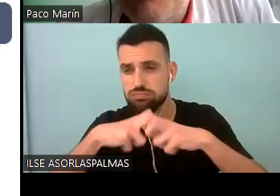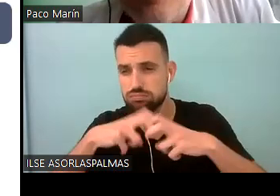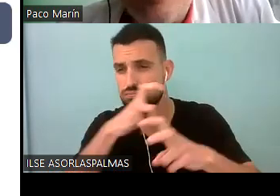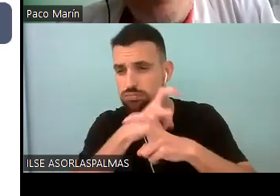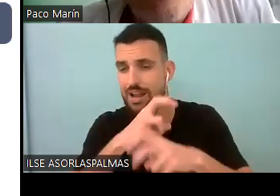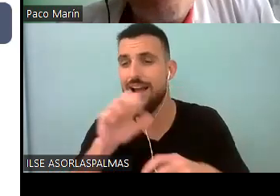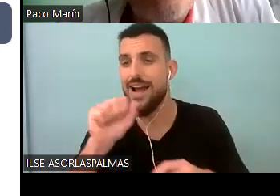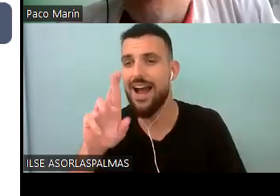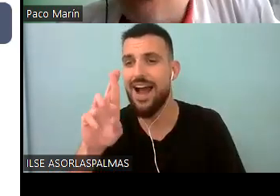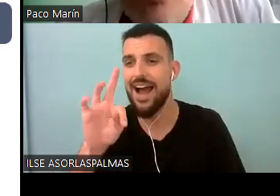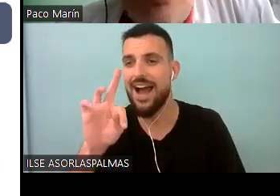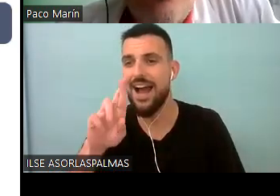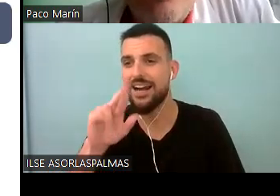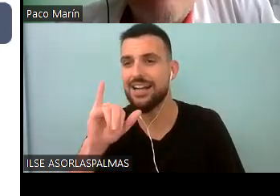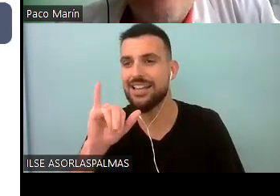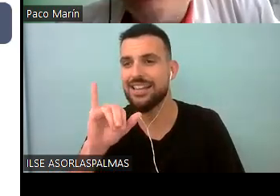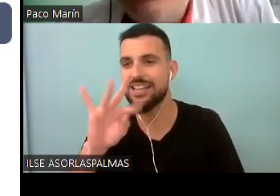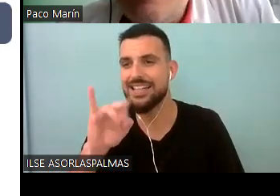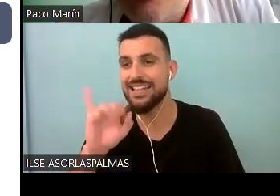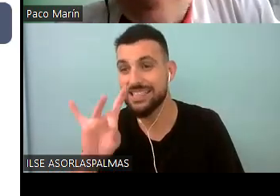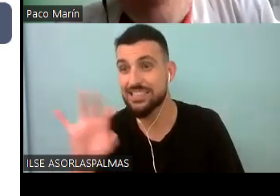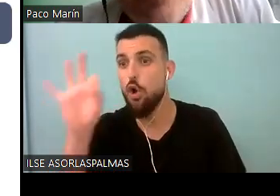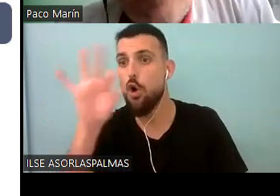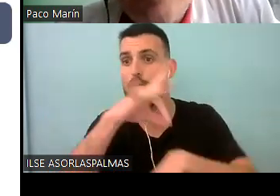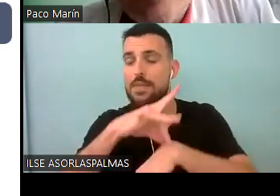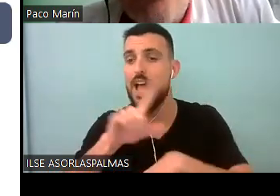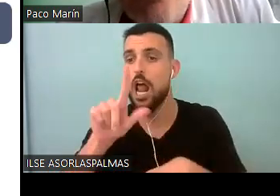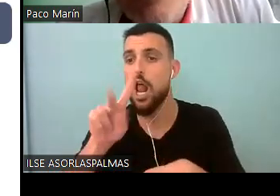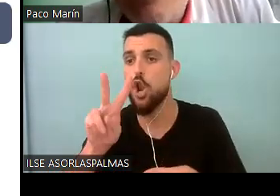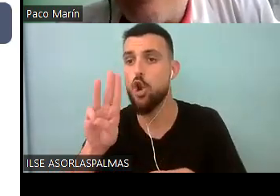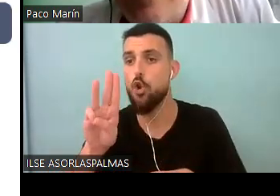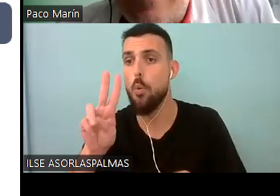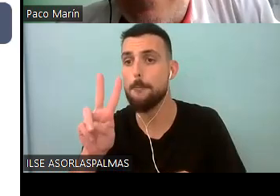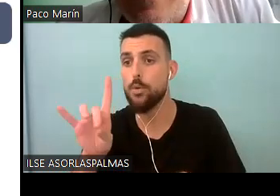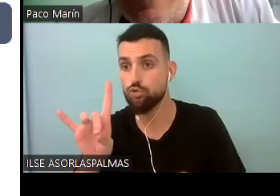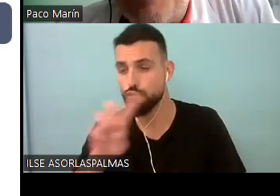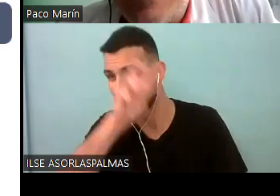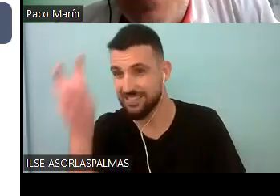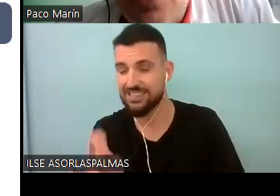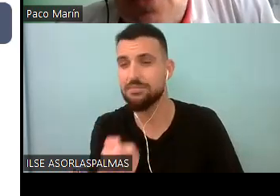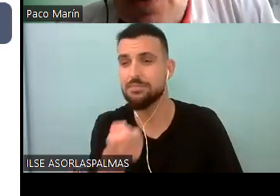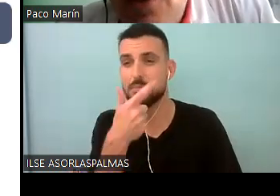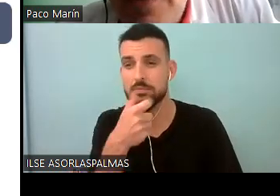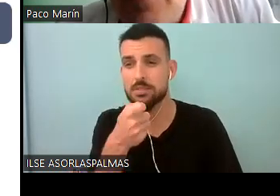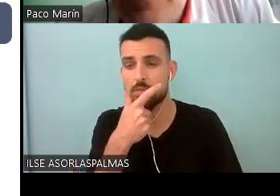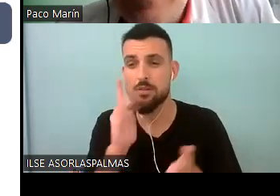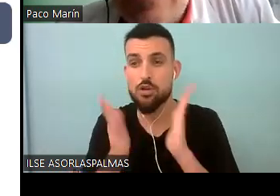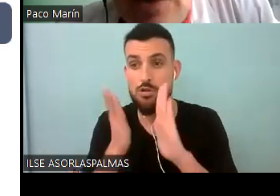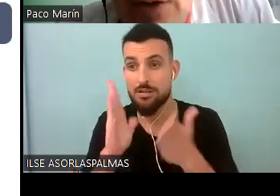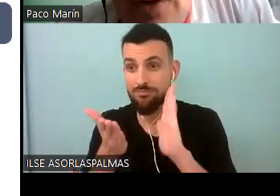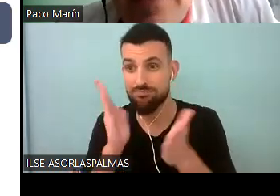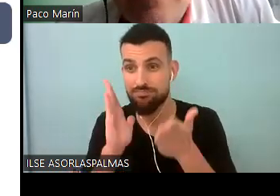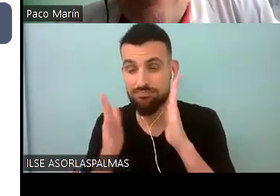en mujeres mayores, ¿no? Pero un lupus, por ejemplo, pues todas las personas que han estado sometidas a tratamiento con corticoides,